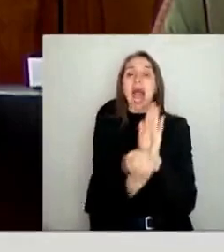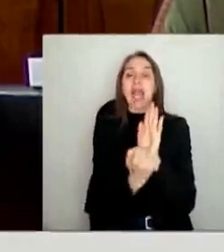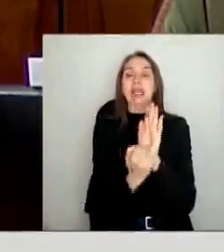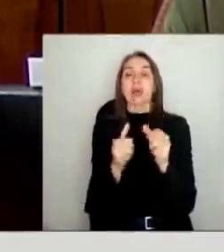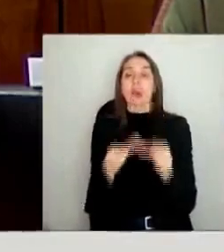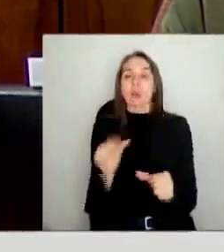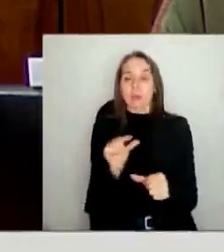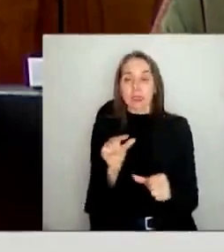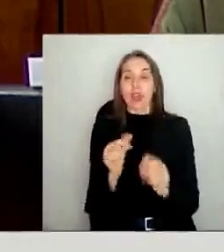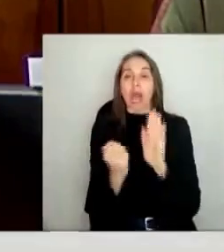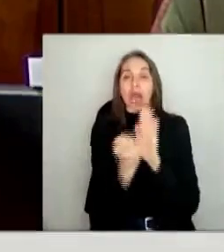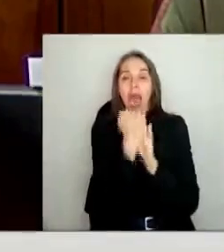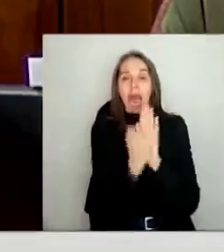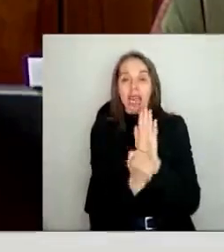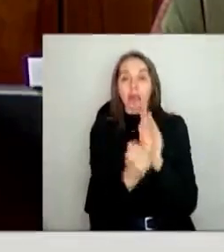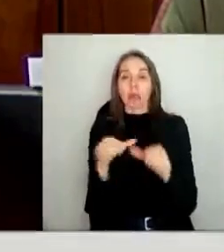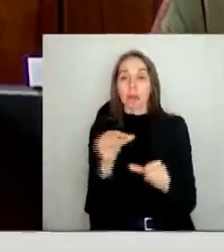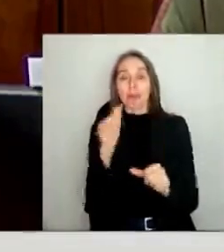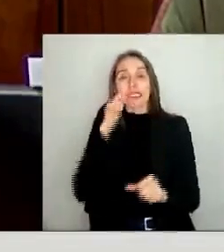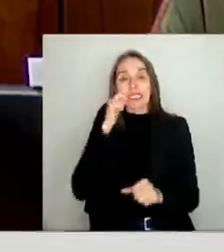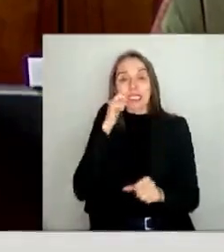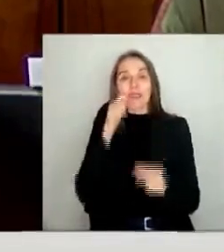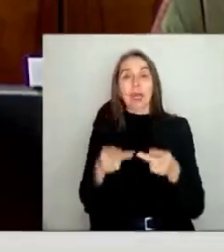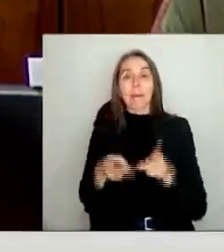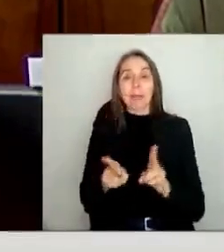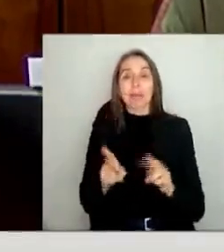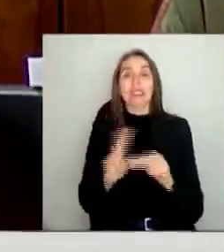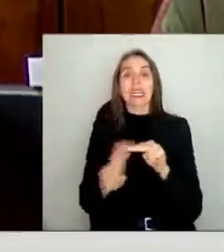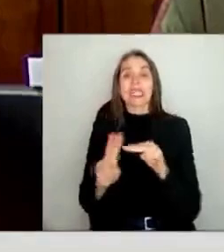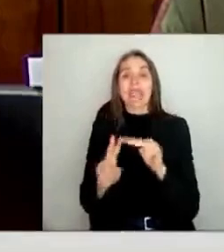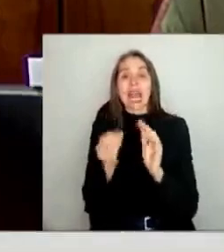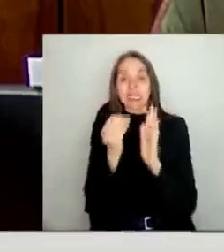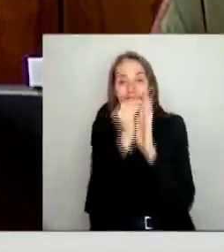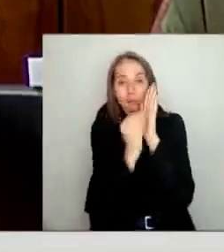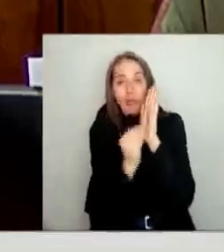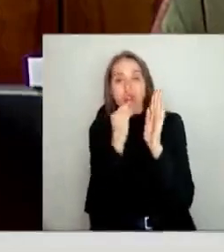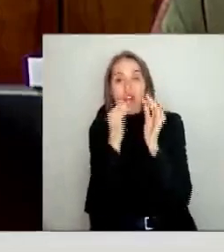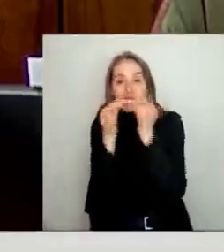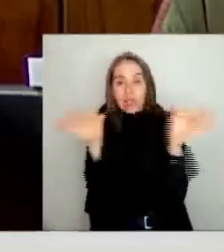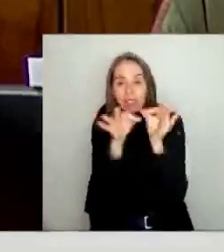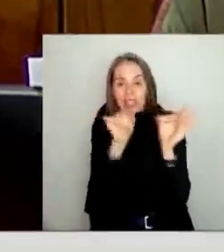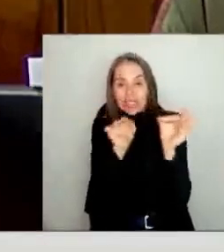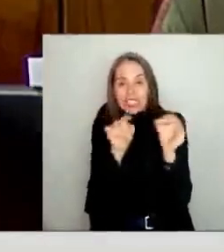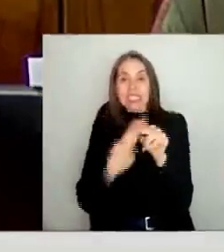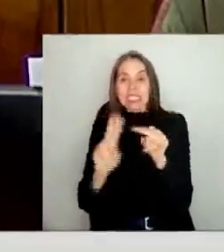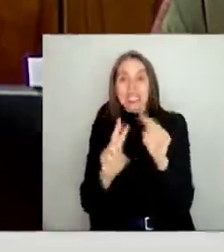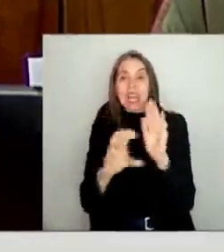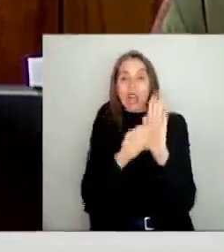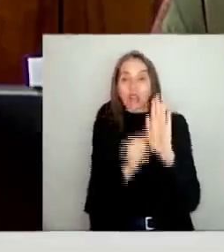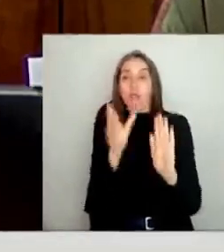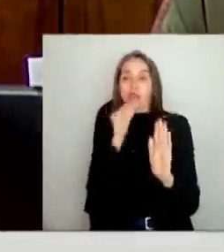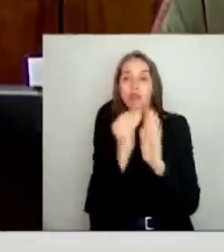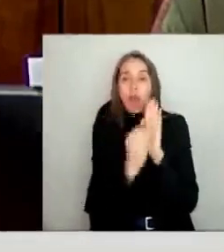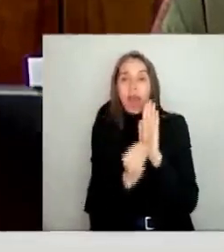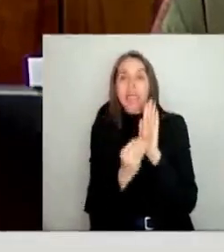disposiciones transitorias por definición son las que permiten la ejecución del contenido del texto constitucional Aquí no hay contenido del texto constitucional que